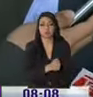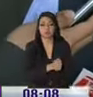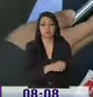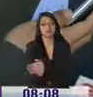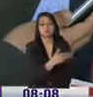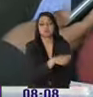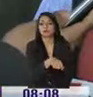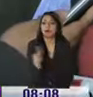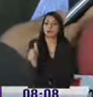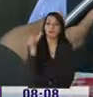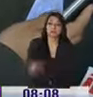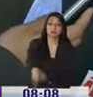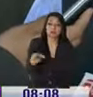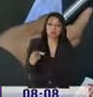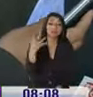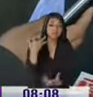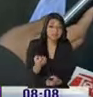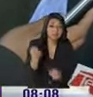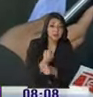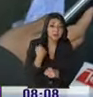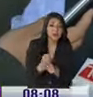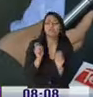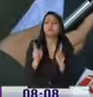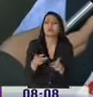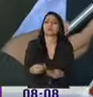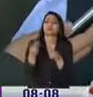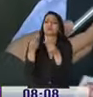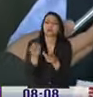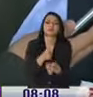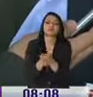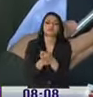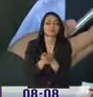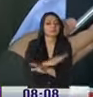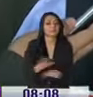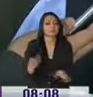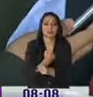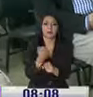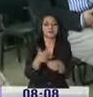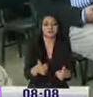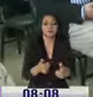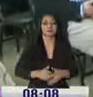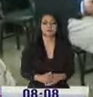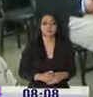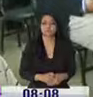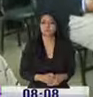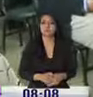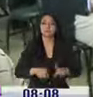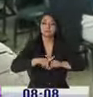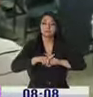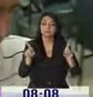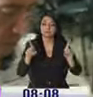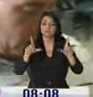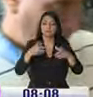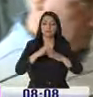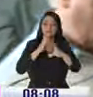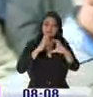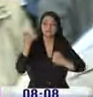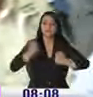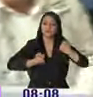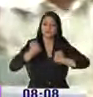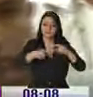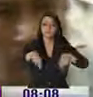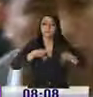personas que sí les interese trabajar por Quito y con ello indudablemente hacer que las cosas se den. Mientras el gremio de transportistas no descarta